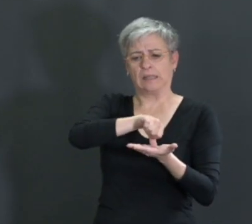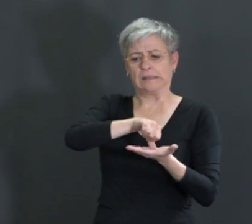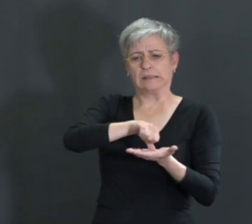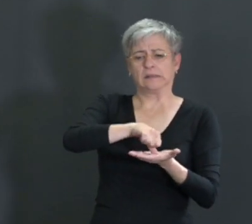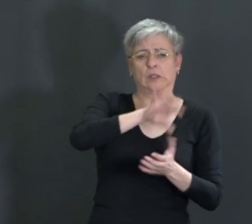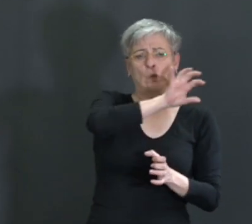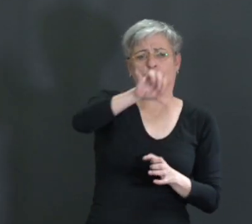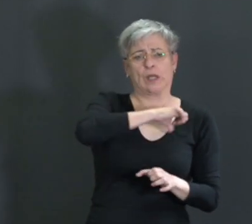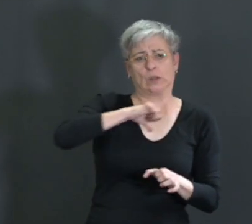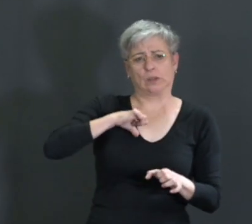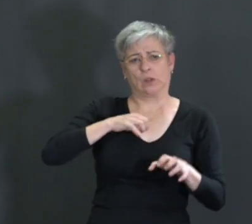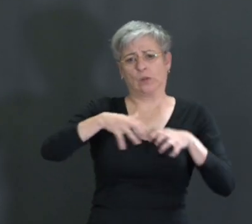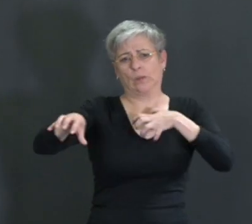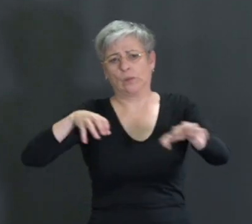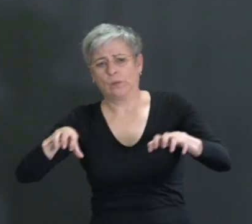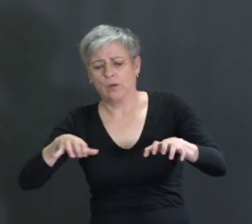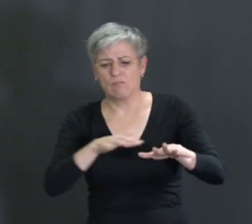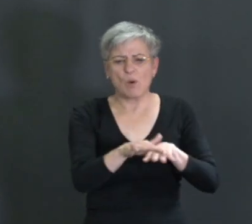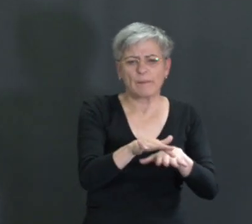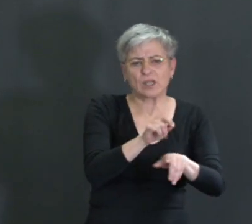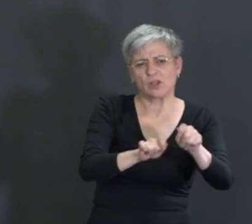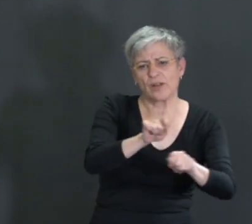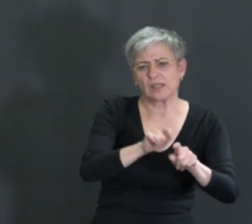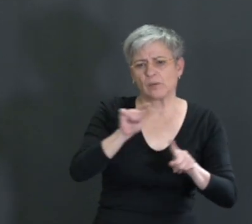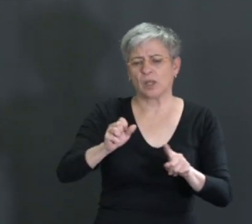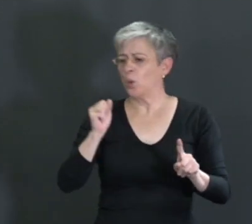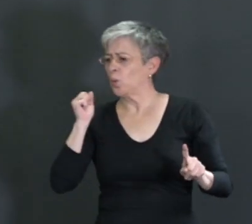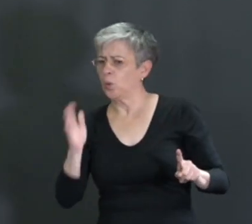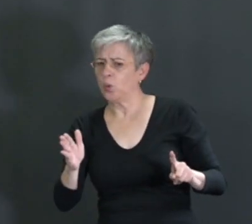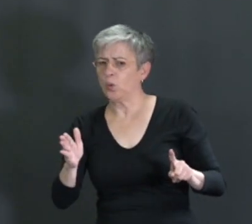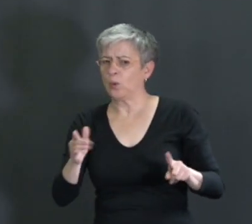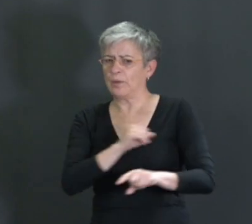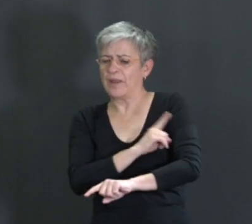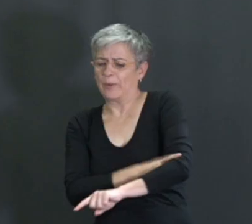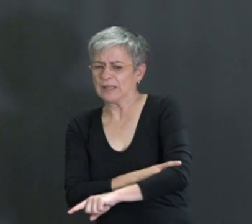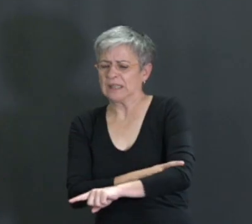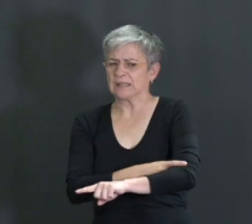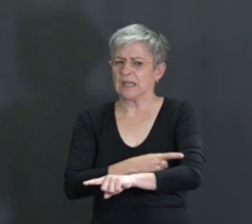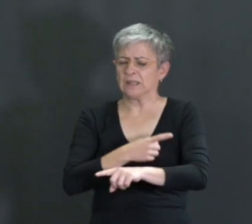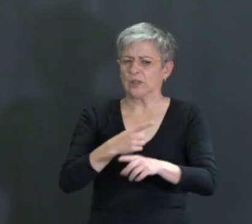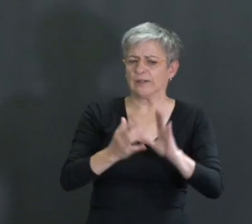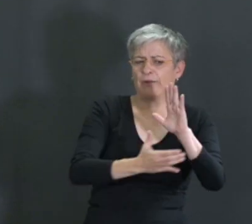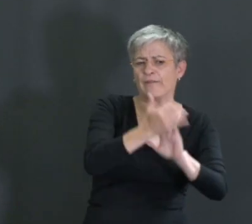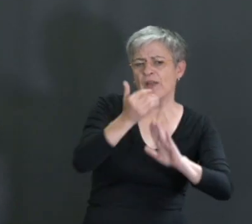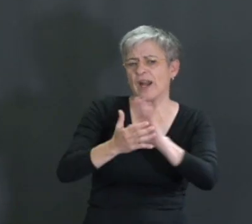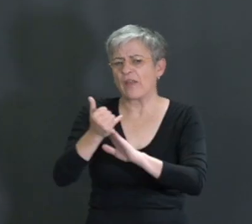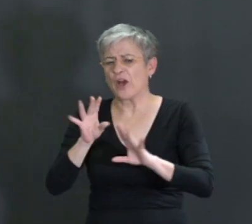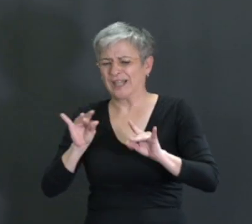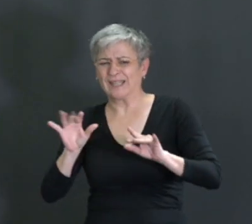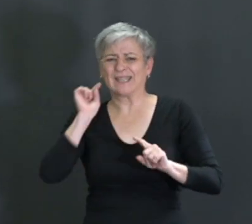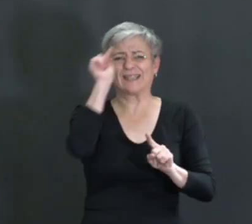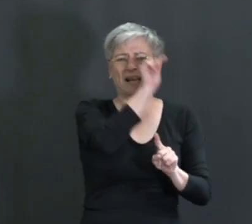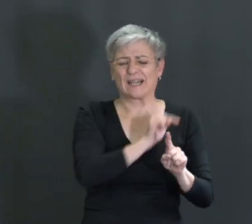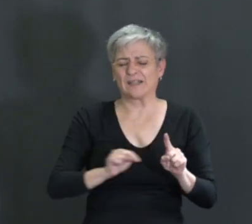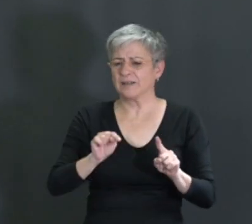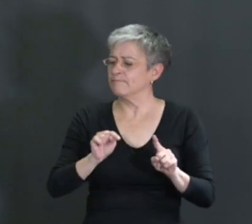autónomas, movimiento asociativo, clubs, deportistas, federaciones territoriales,